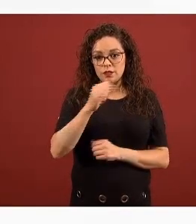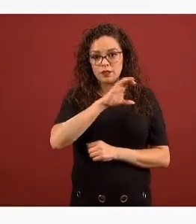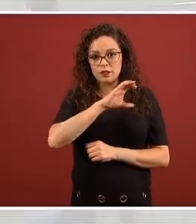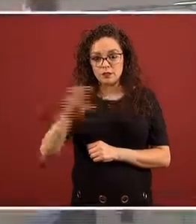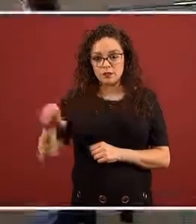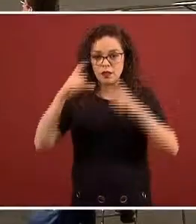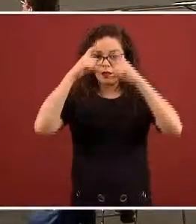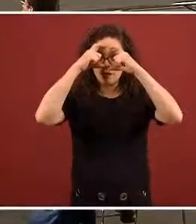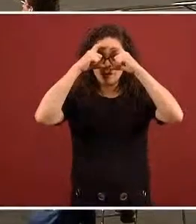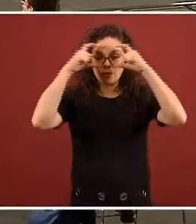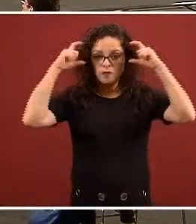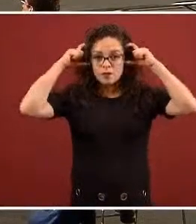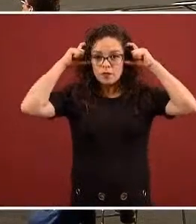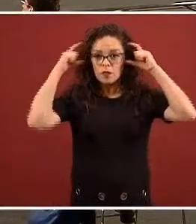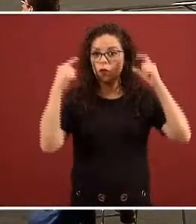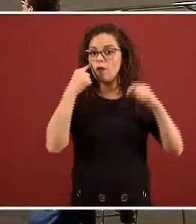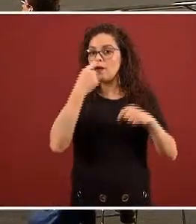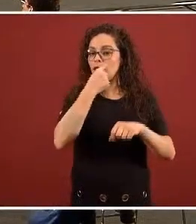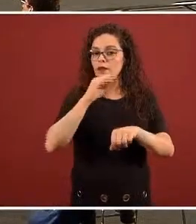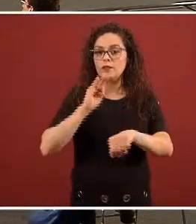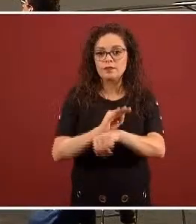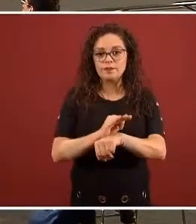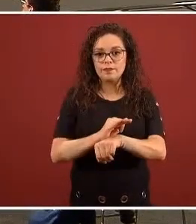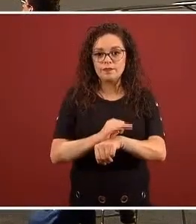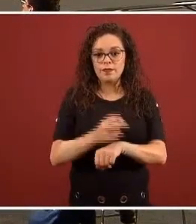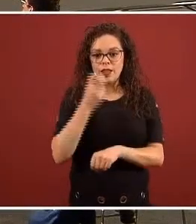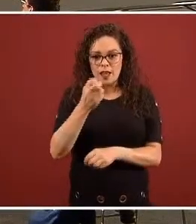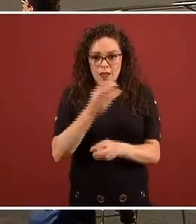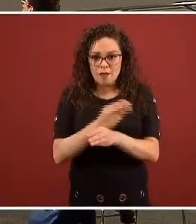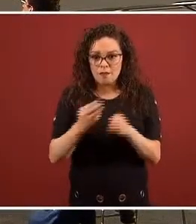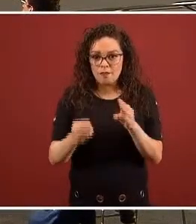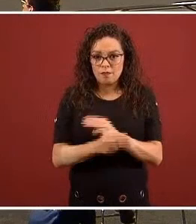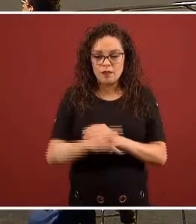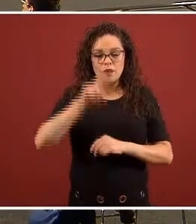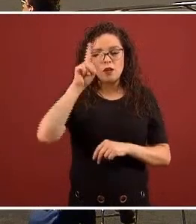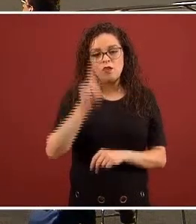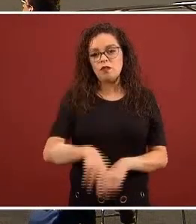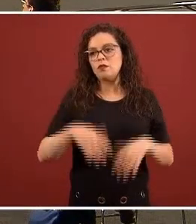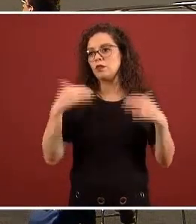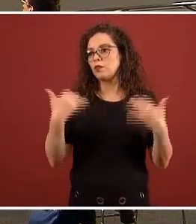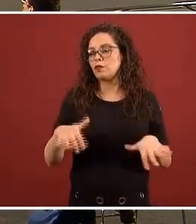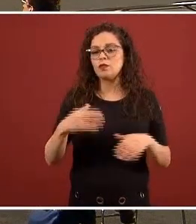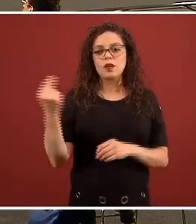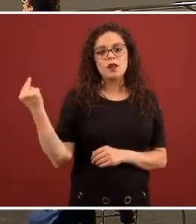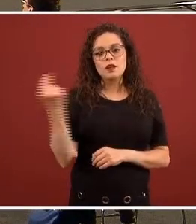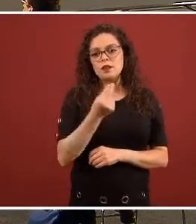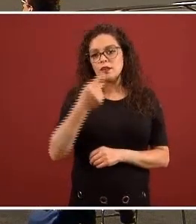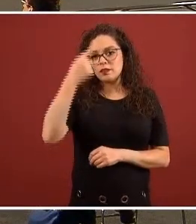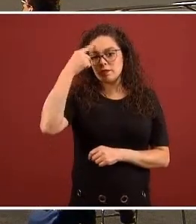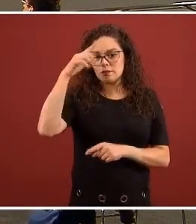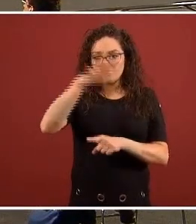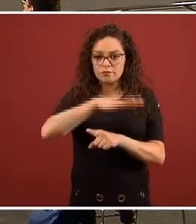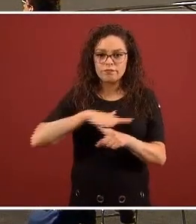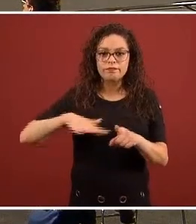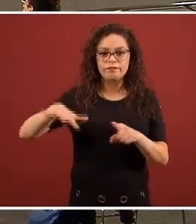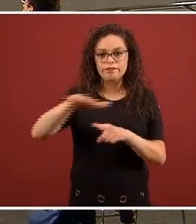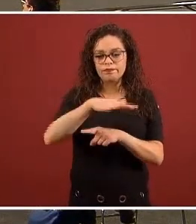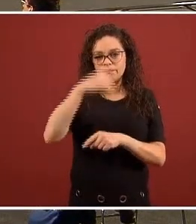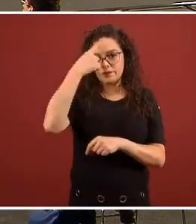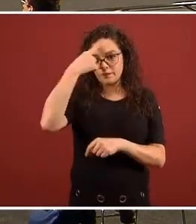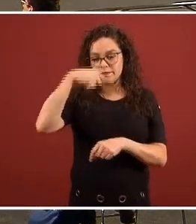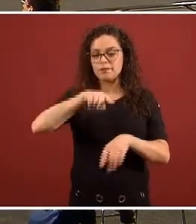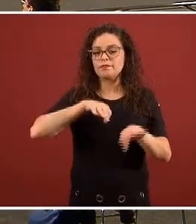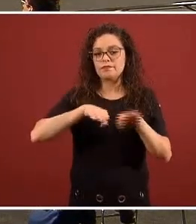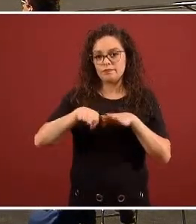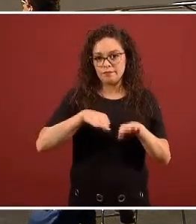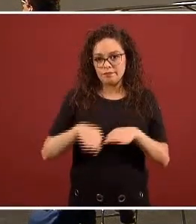46,600 gogles. Este equipo era muy necesario para las unidades, de tal forma, ¿me ayudan con la siguiente,